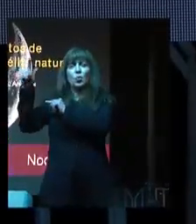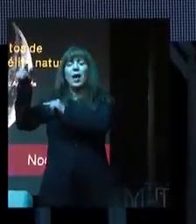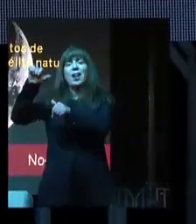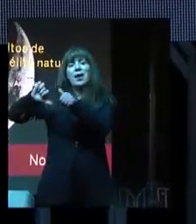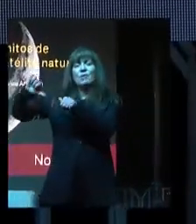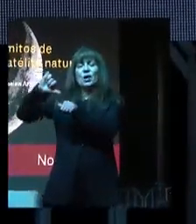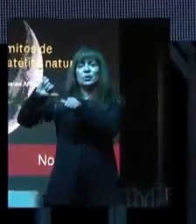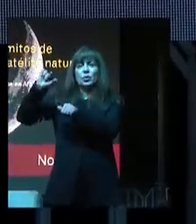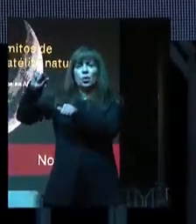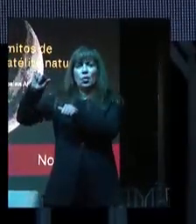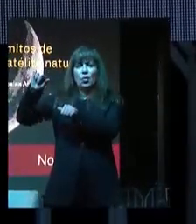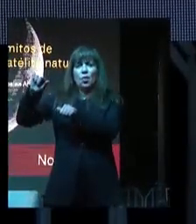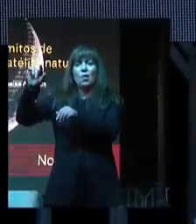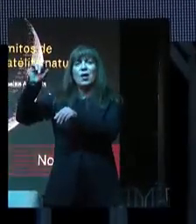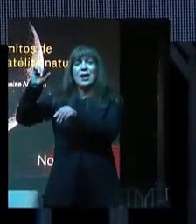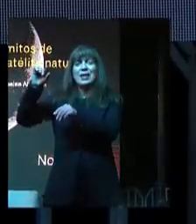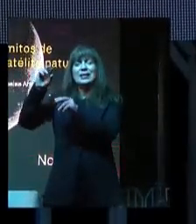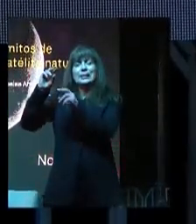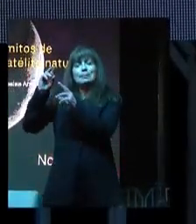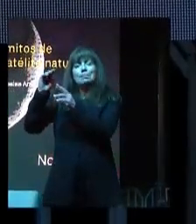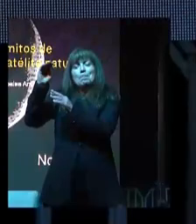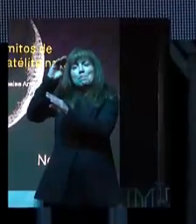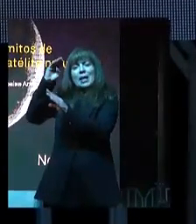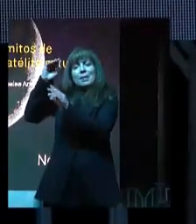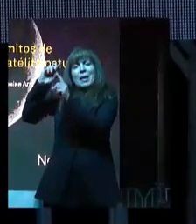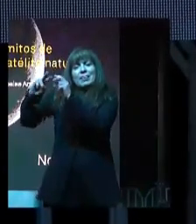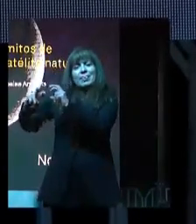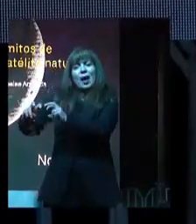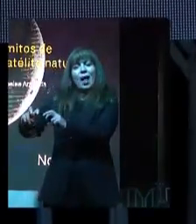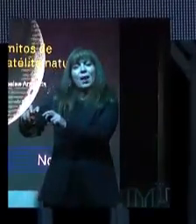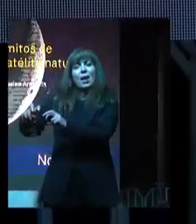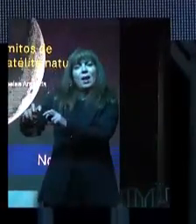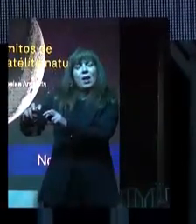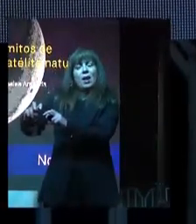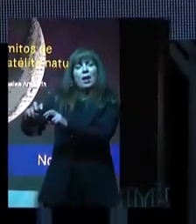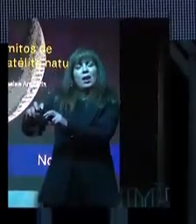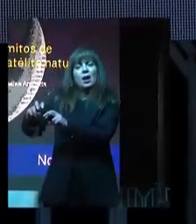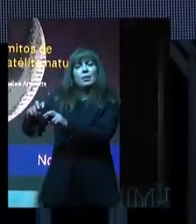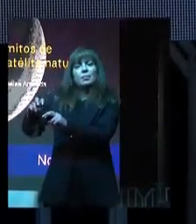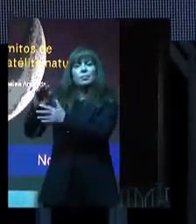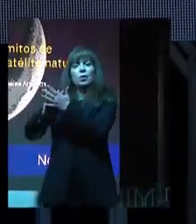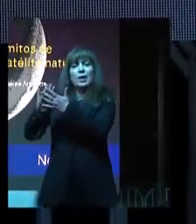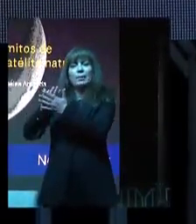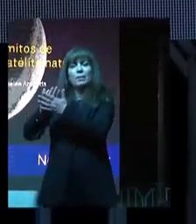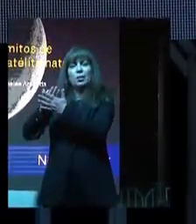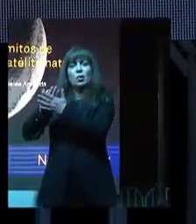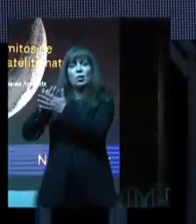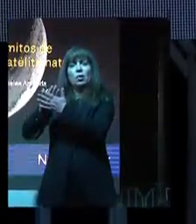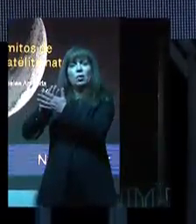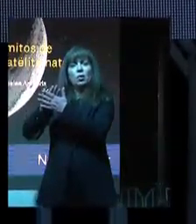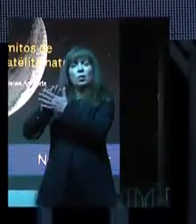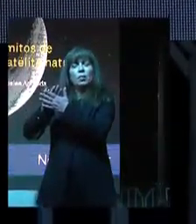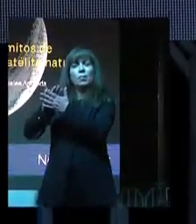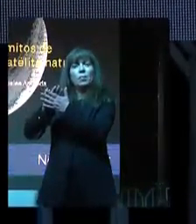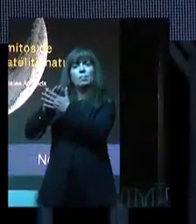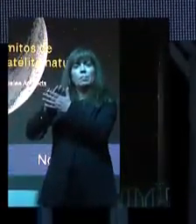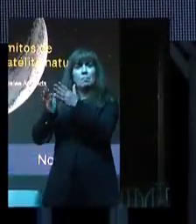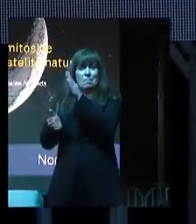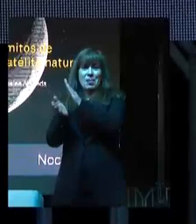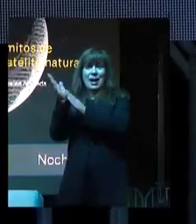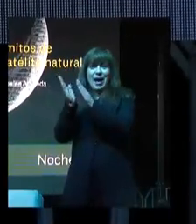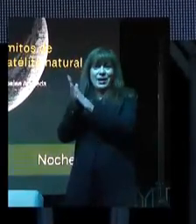laboratorio para experimentar, por ejemplo, los trajes para ir a Marte. Marte